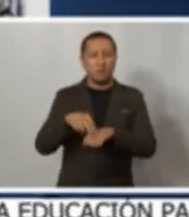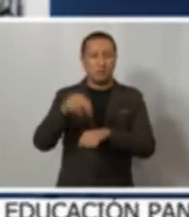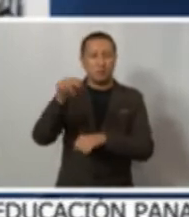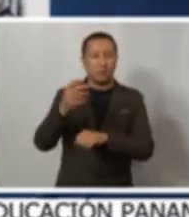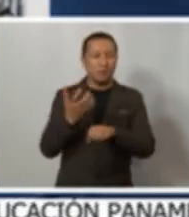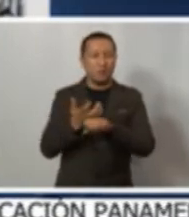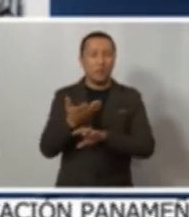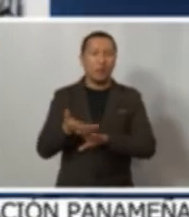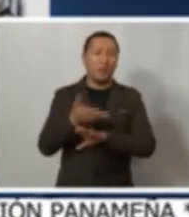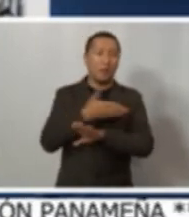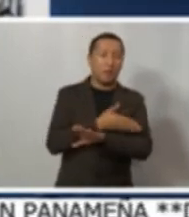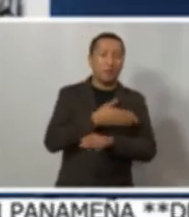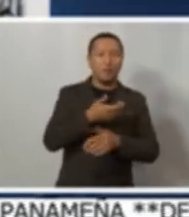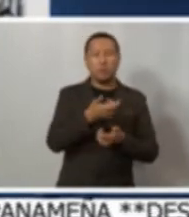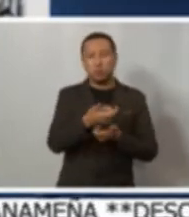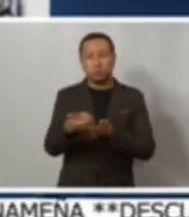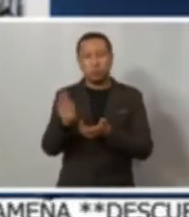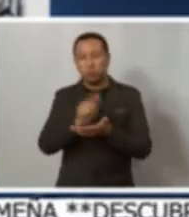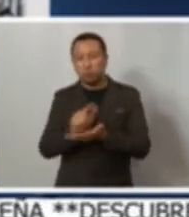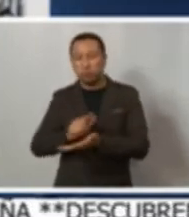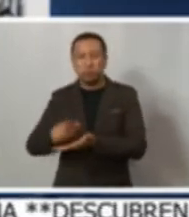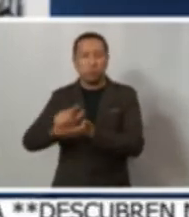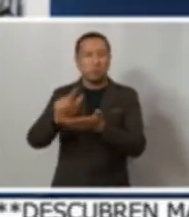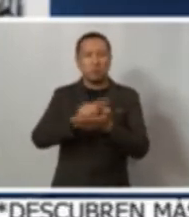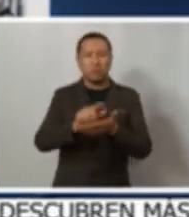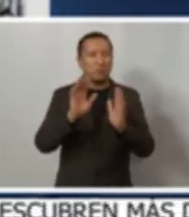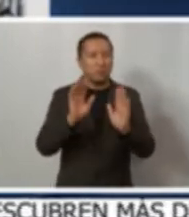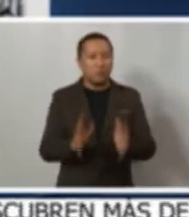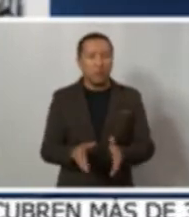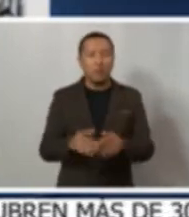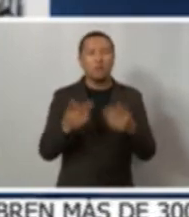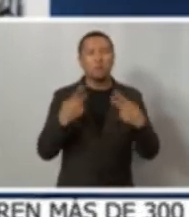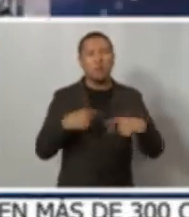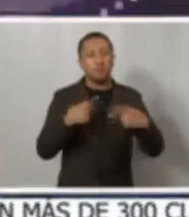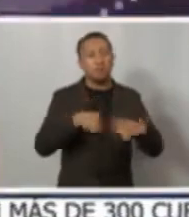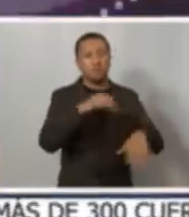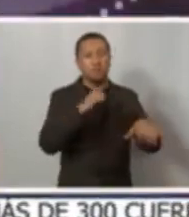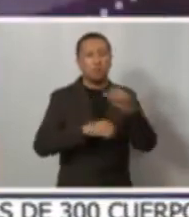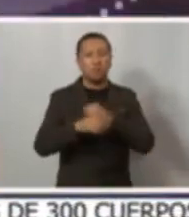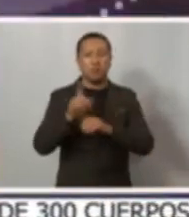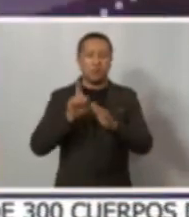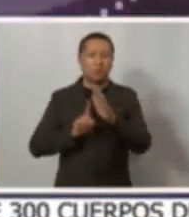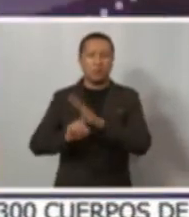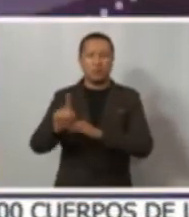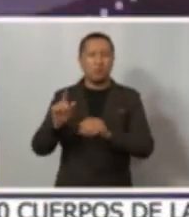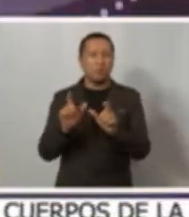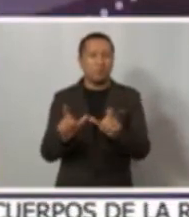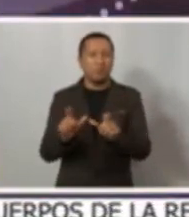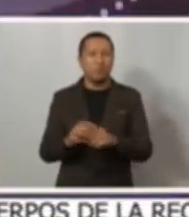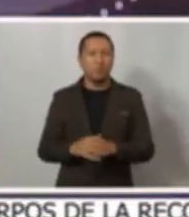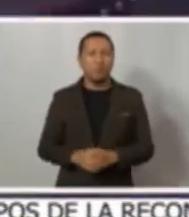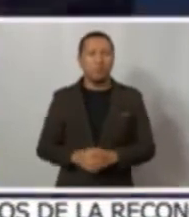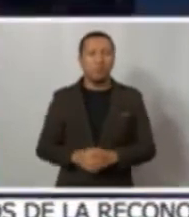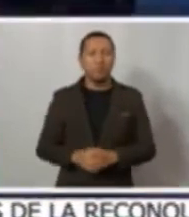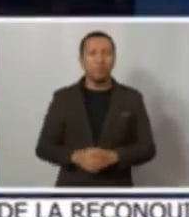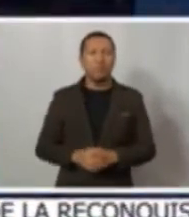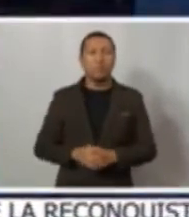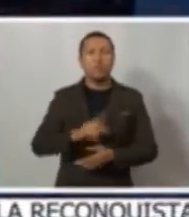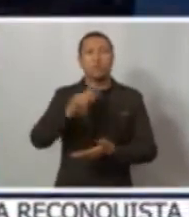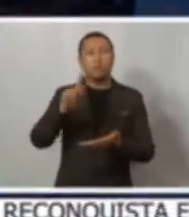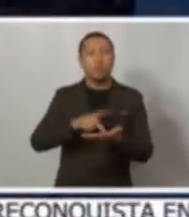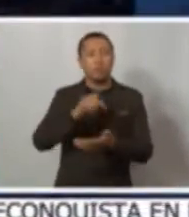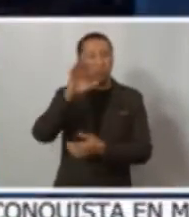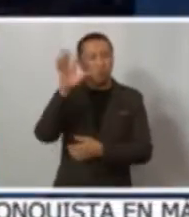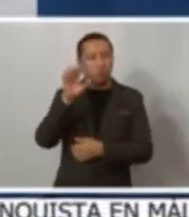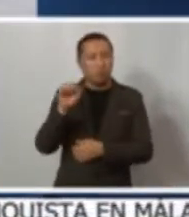mismos que fueron ocupados por ciudadanos que desalojaron sus viviendas y hoteles. Y en Puerto Morelos, el ayuntamiento se preparó para hacer frente al